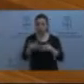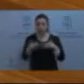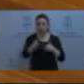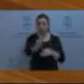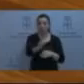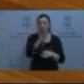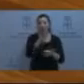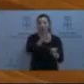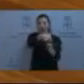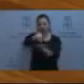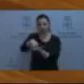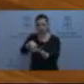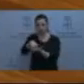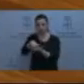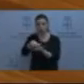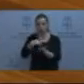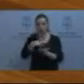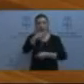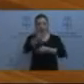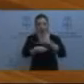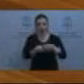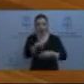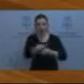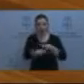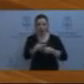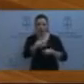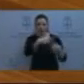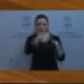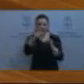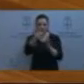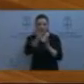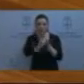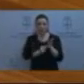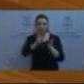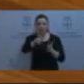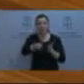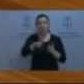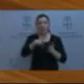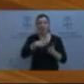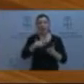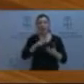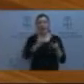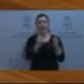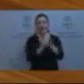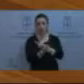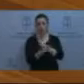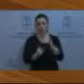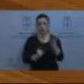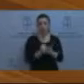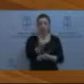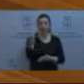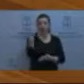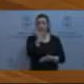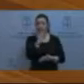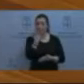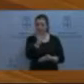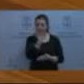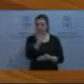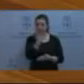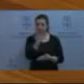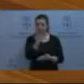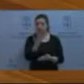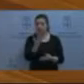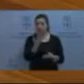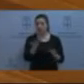para que los centros la formulen. Por lo tanto, respecto a esta red, los posibles cambios del mapa escolar, como le